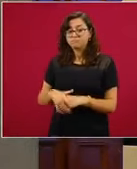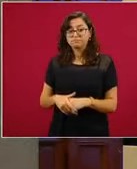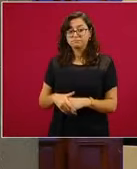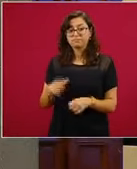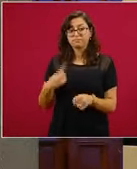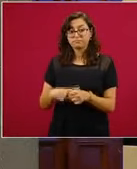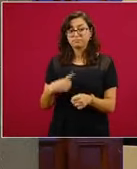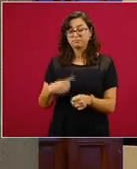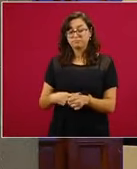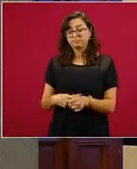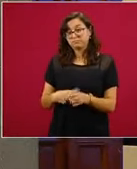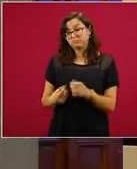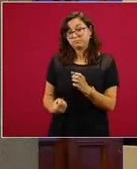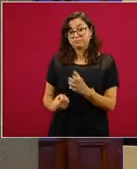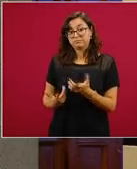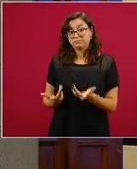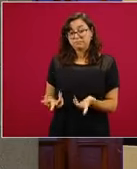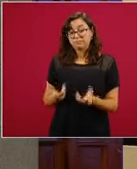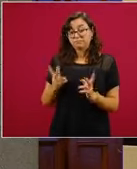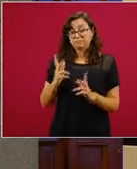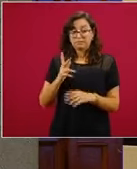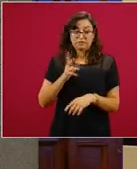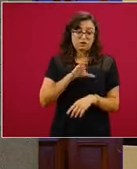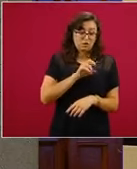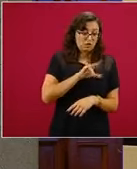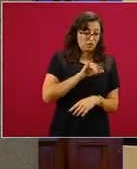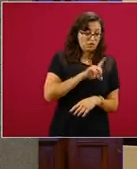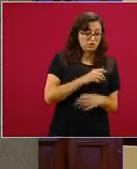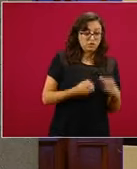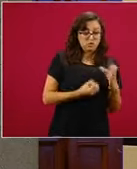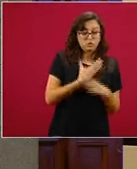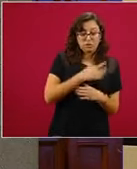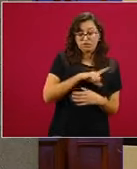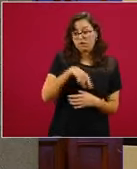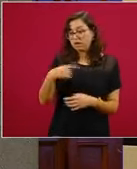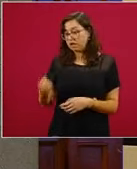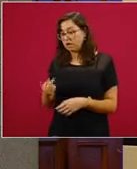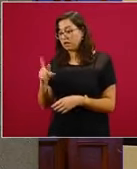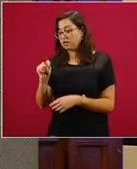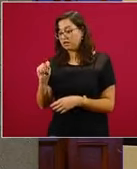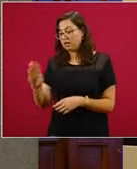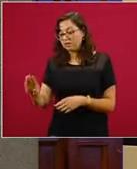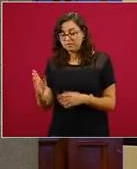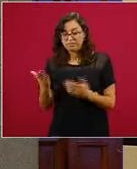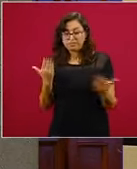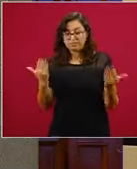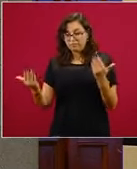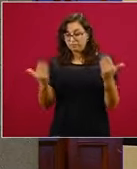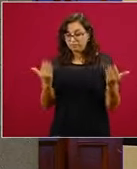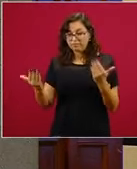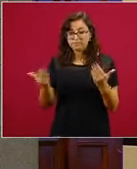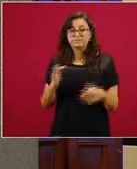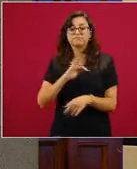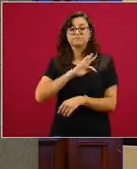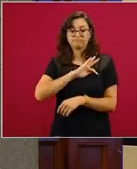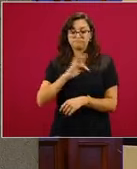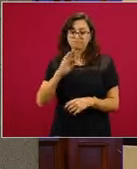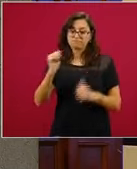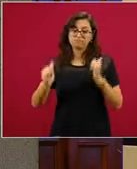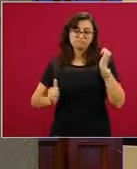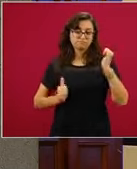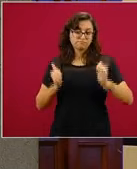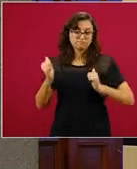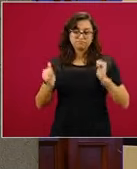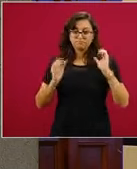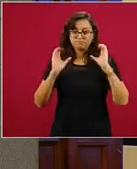enfermedad emergente. Debido a que es una enfermedad respiratoria, tenemos la oportunidad también de poder ponderar a tuberculosis en este sentido. Entonces,